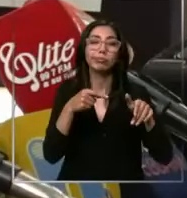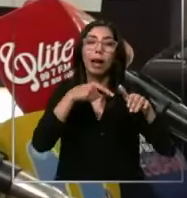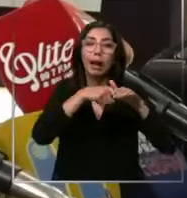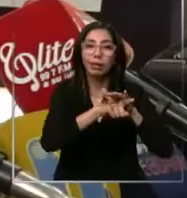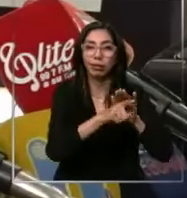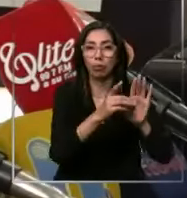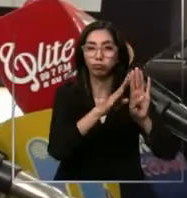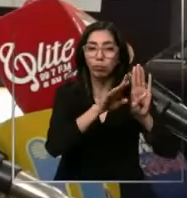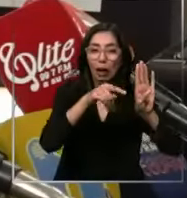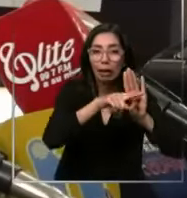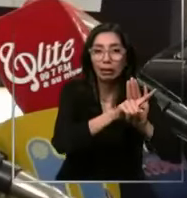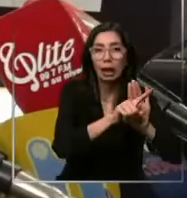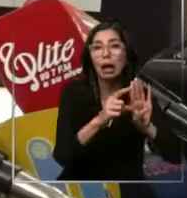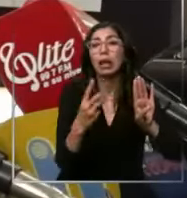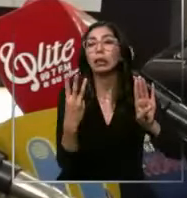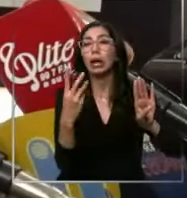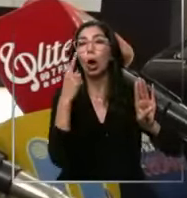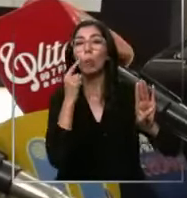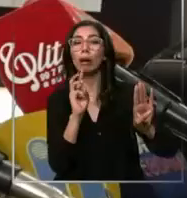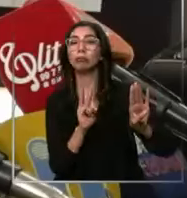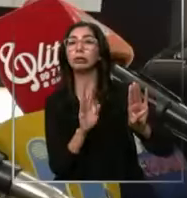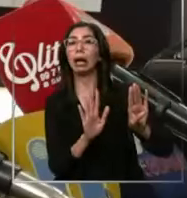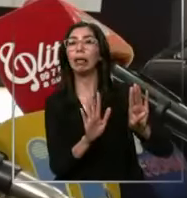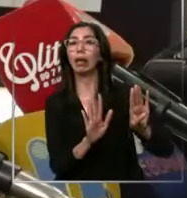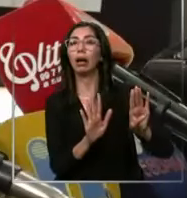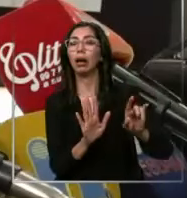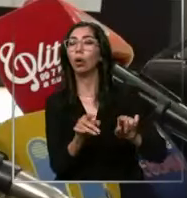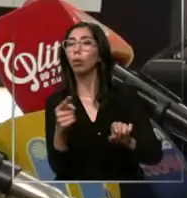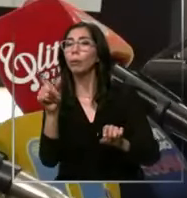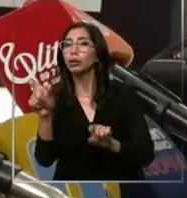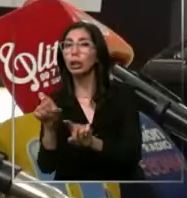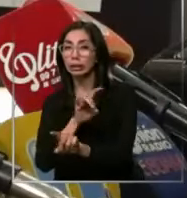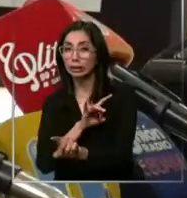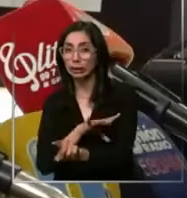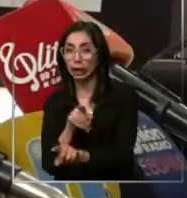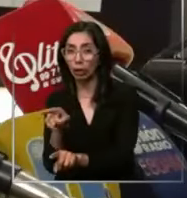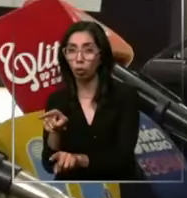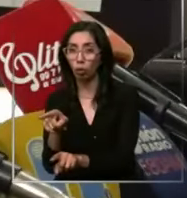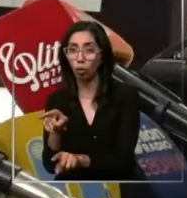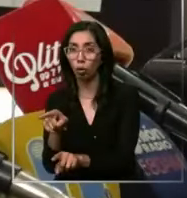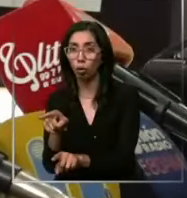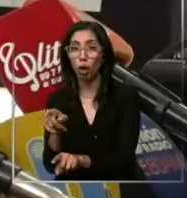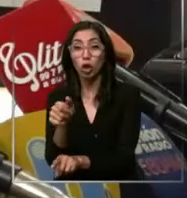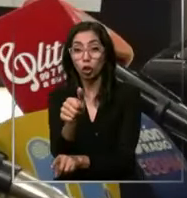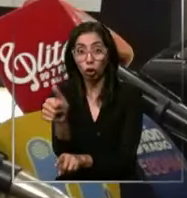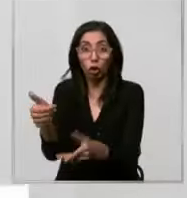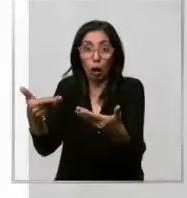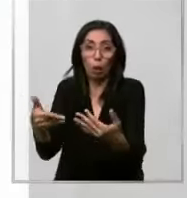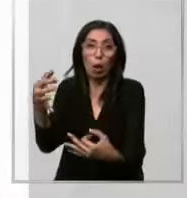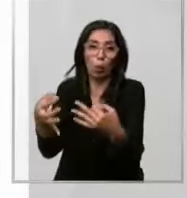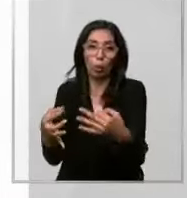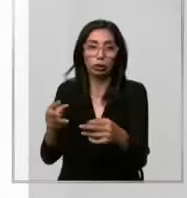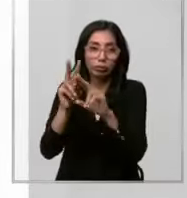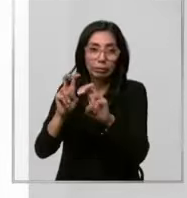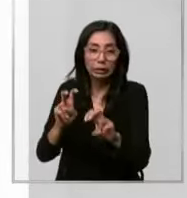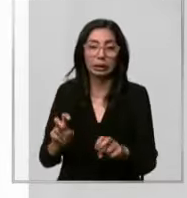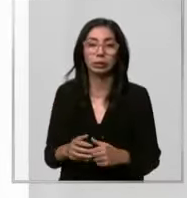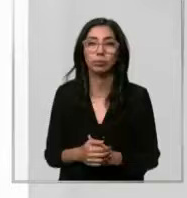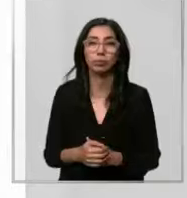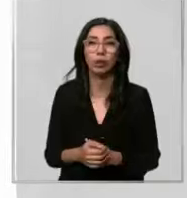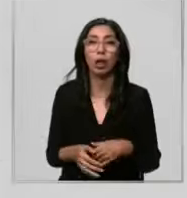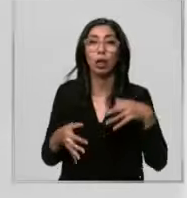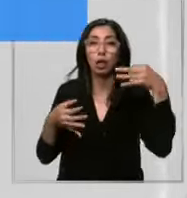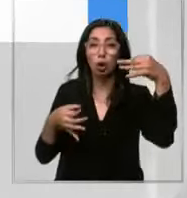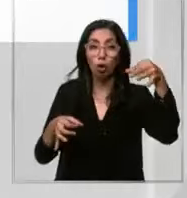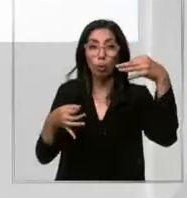entonces el El otro es el chileno de nacionalidad chilena pero todos están siendo procesados Y en este documento del